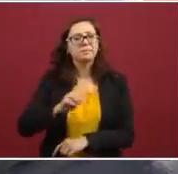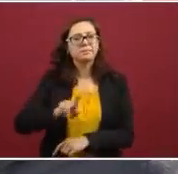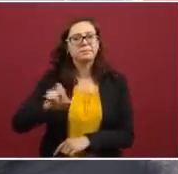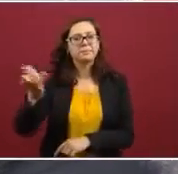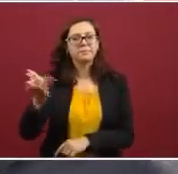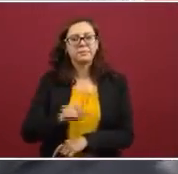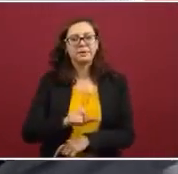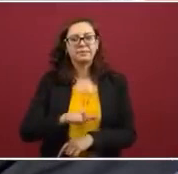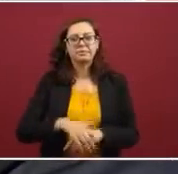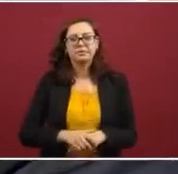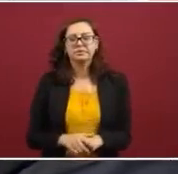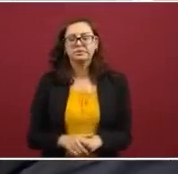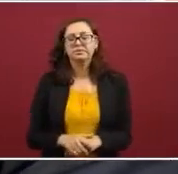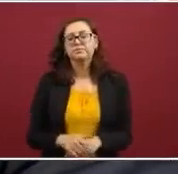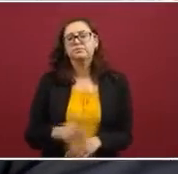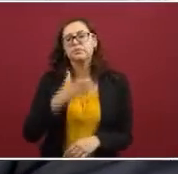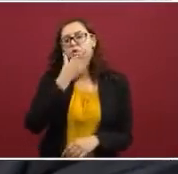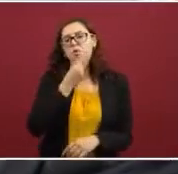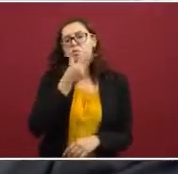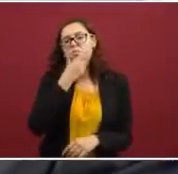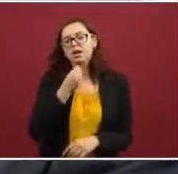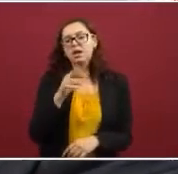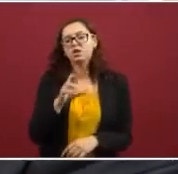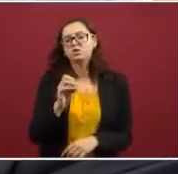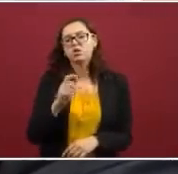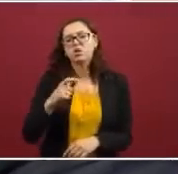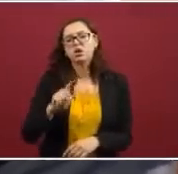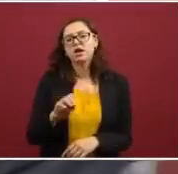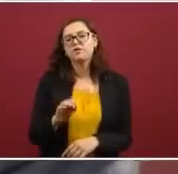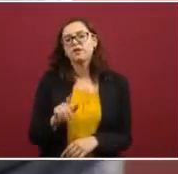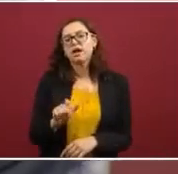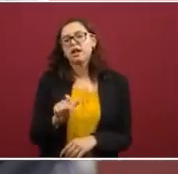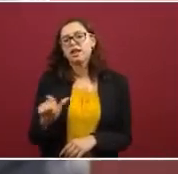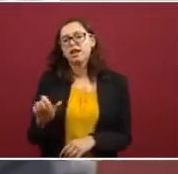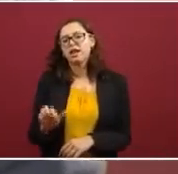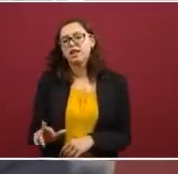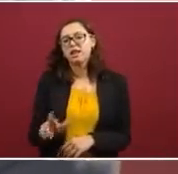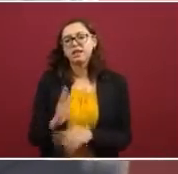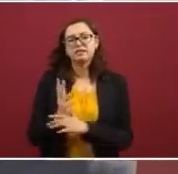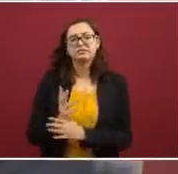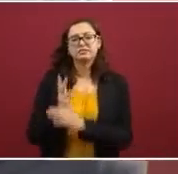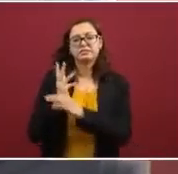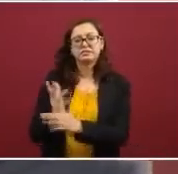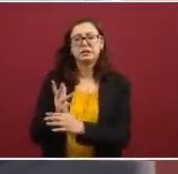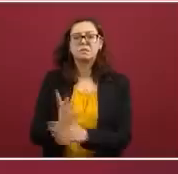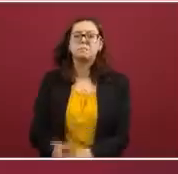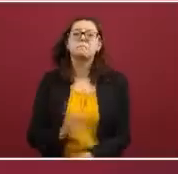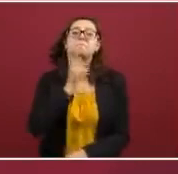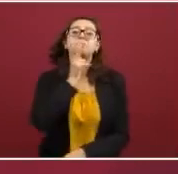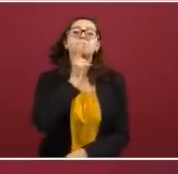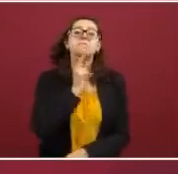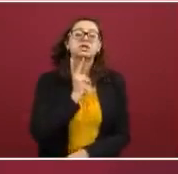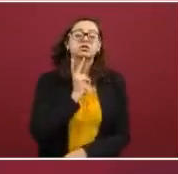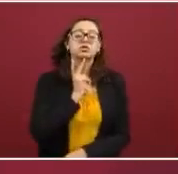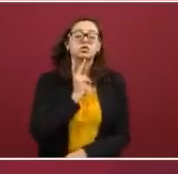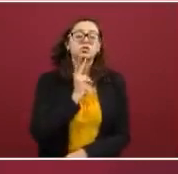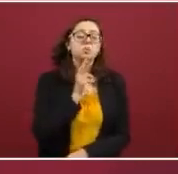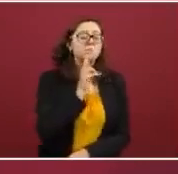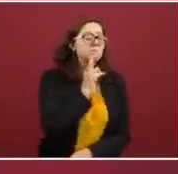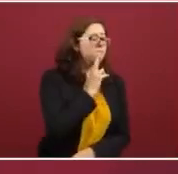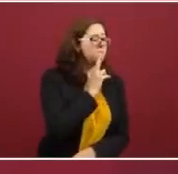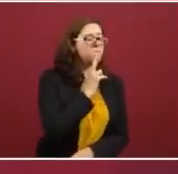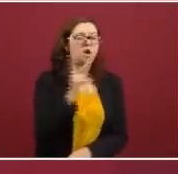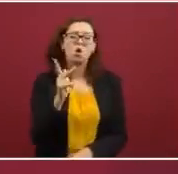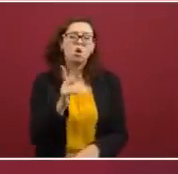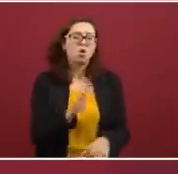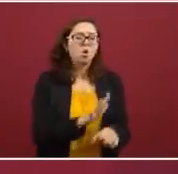Decía Rockefeller que el mejor negocio del mundo era el petróleo y que el segundo